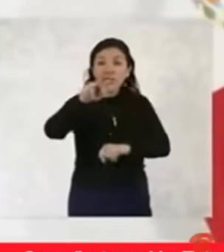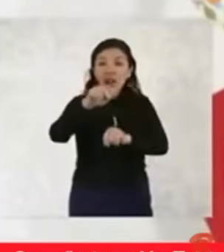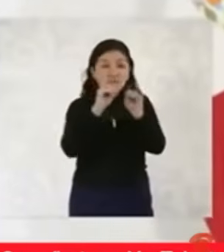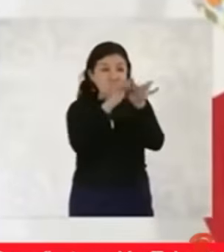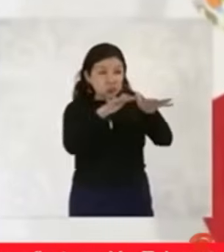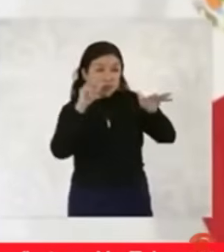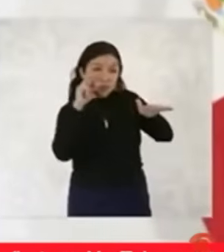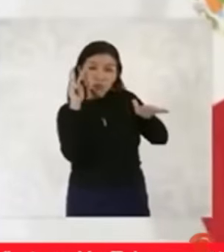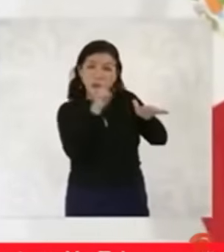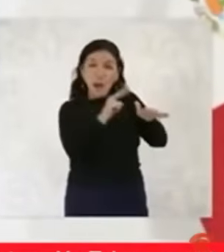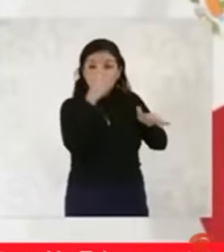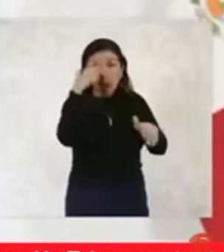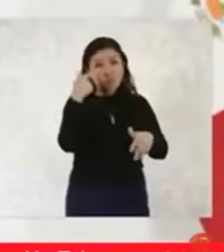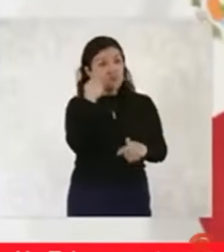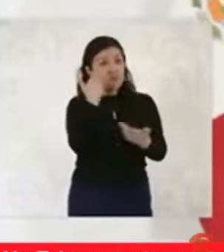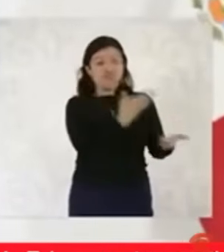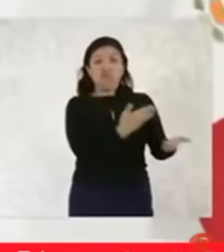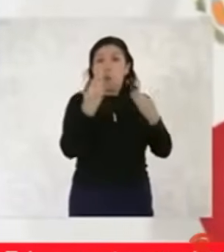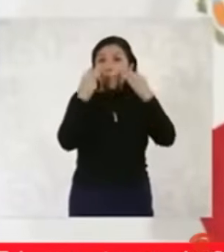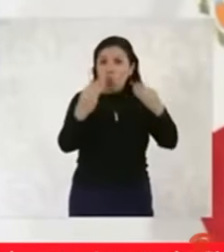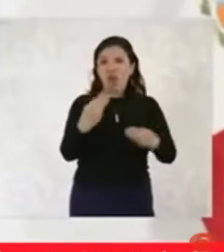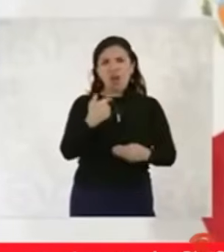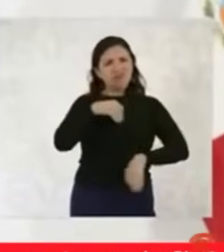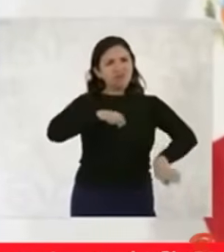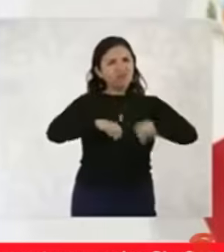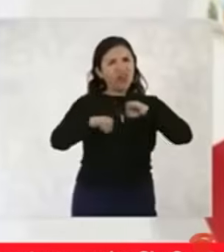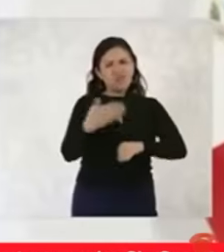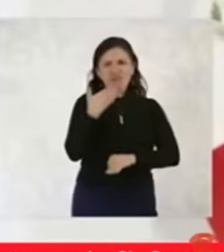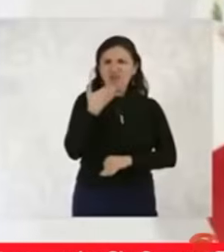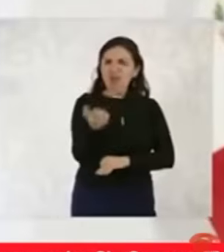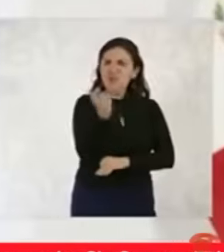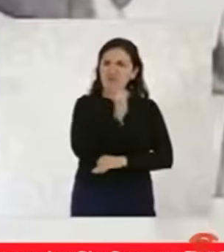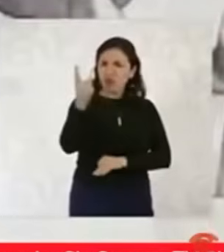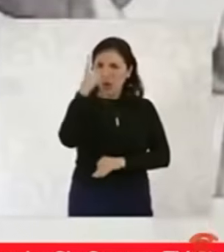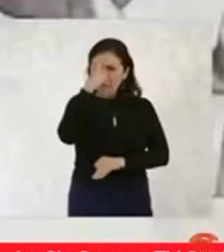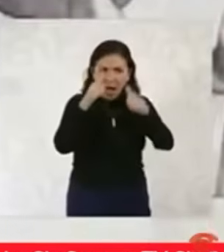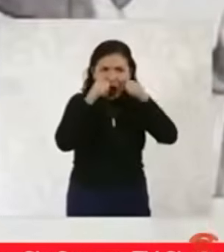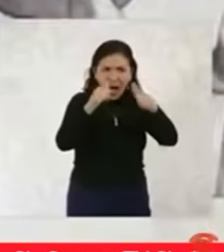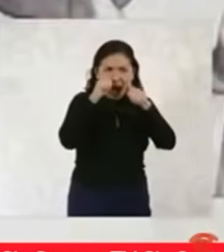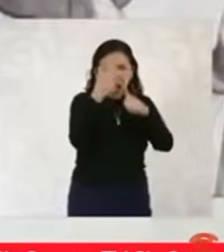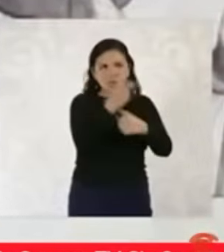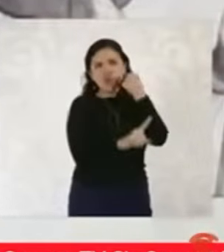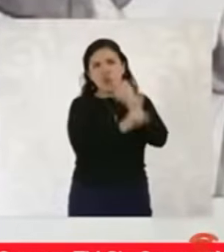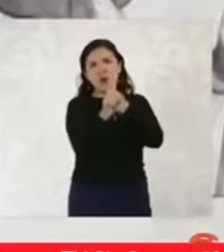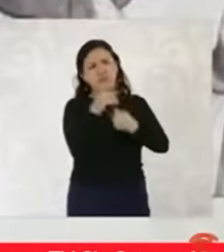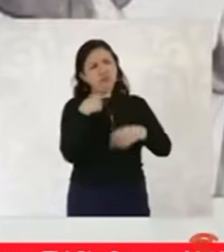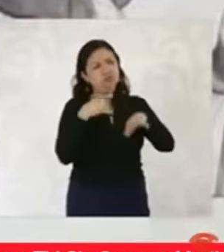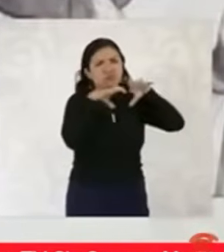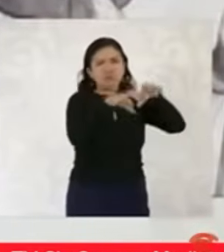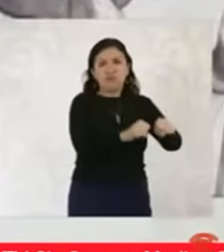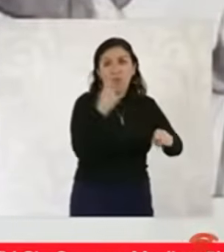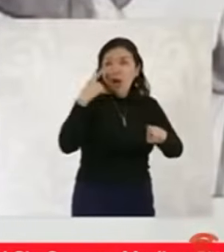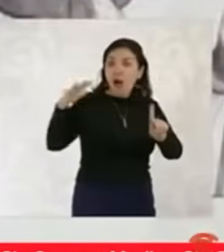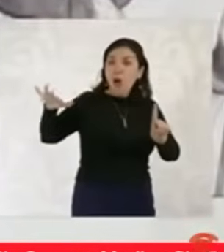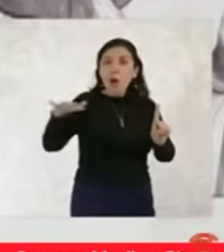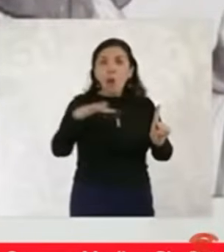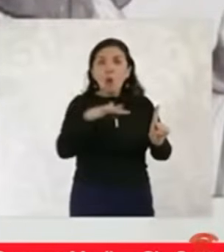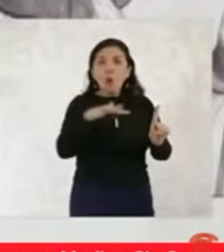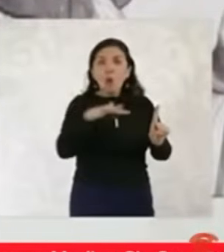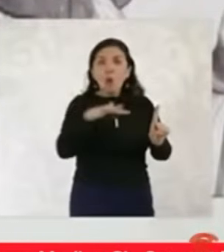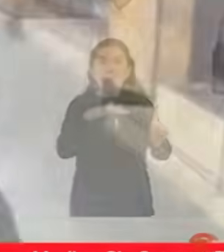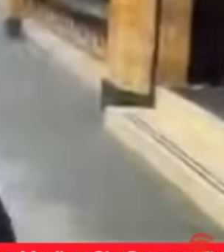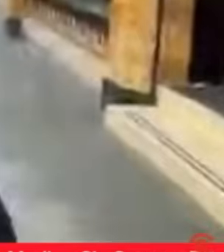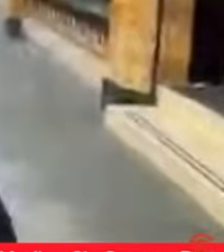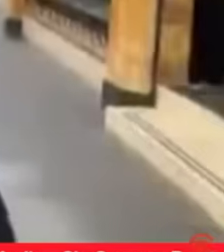para supuestamente demostrar qué buenos eran ellos para atender la situación de secuestro. Que por cierto, hay otros